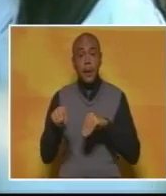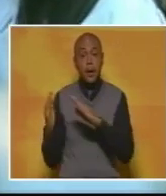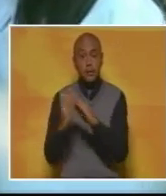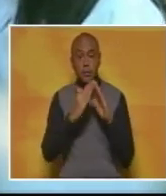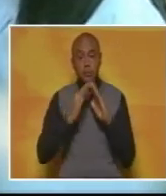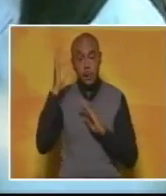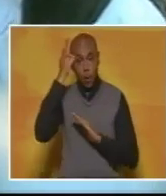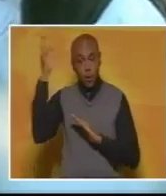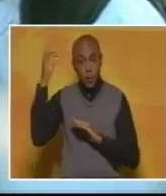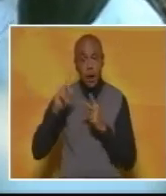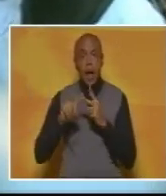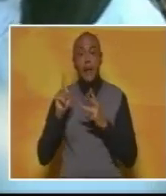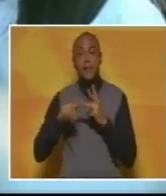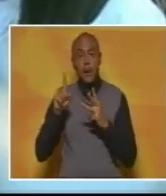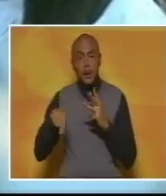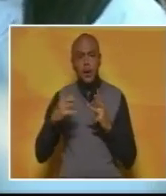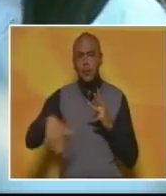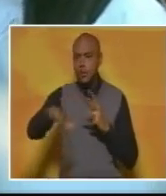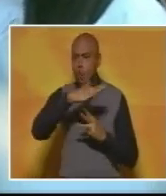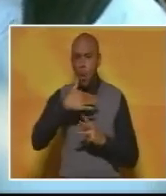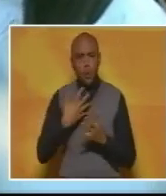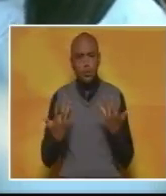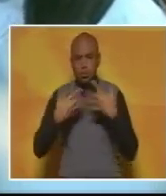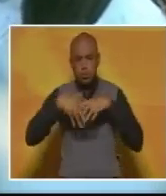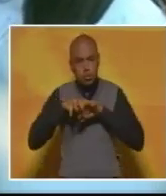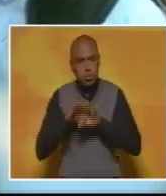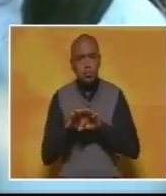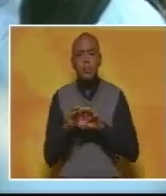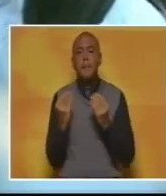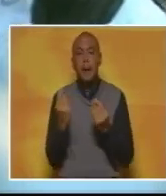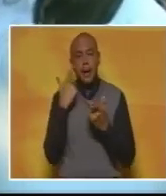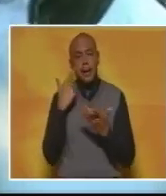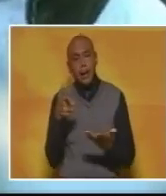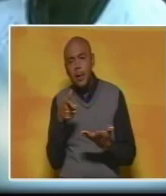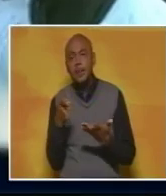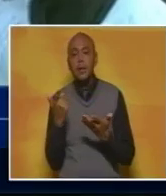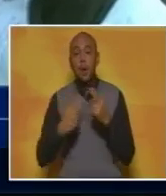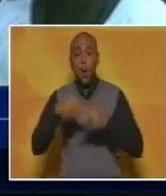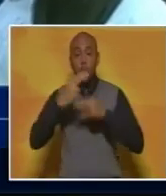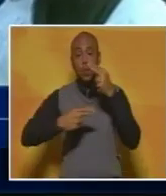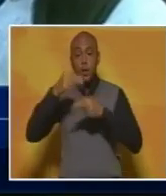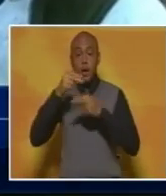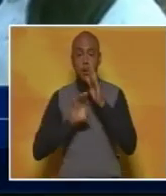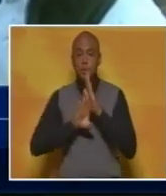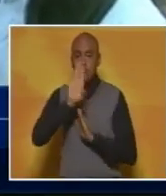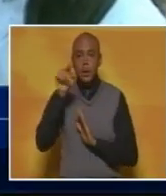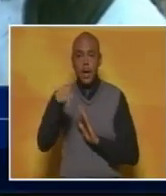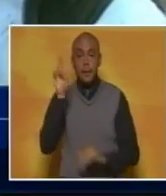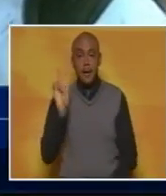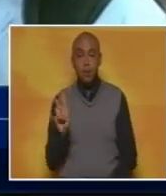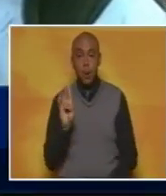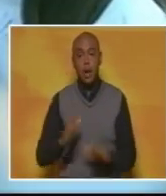sector privado, el sector público en una alianza estratégica para seguir construyendo la Venezuela potencia.